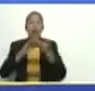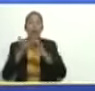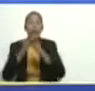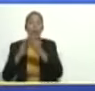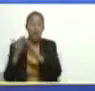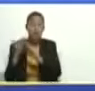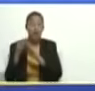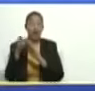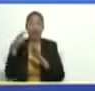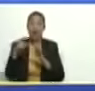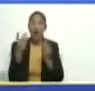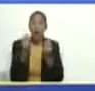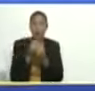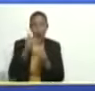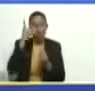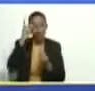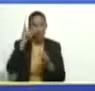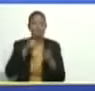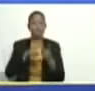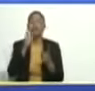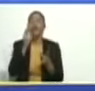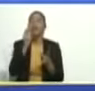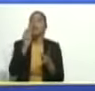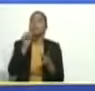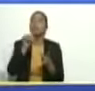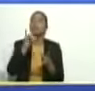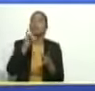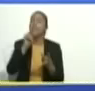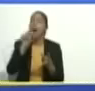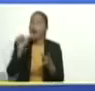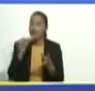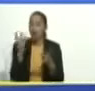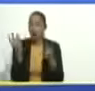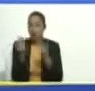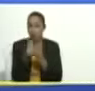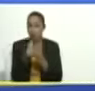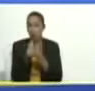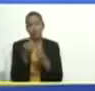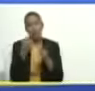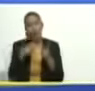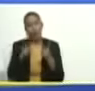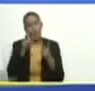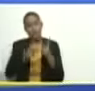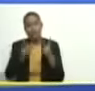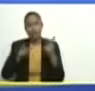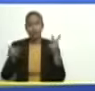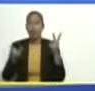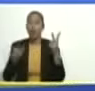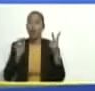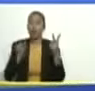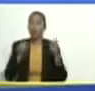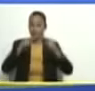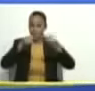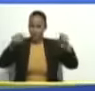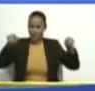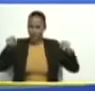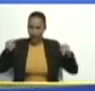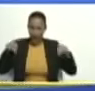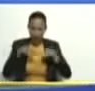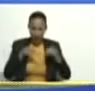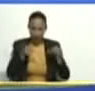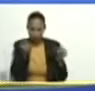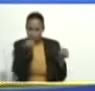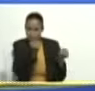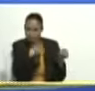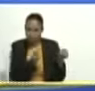Tania, Tania de Isaías Medina Angarita, hablando con su mapa